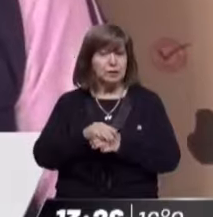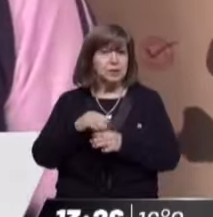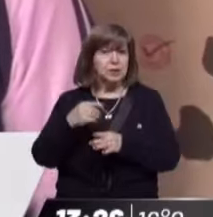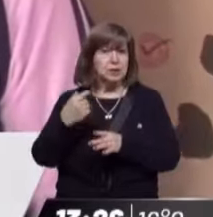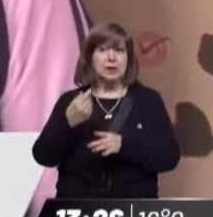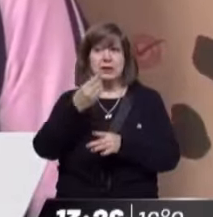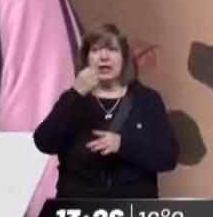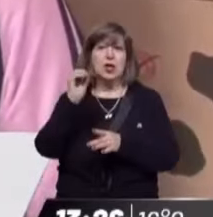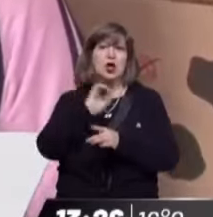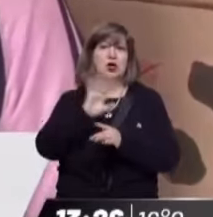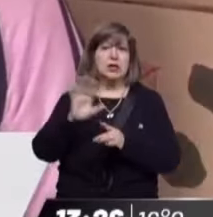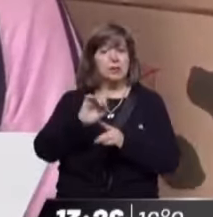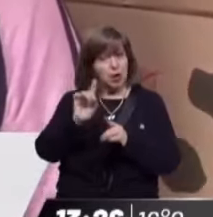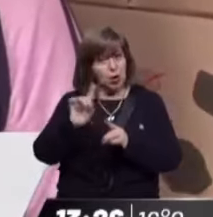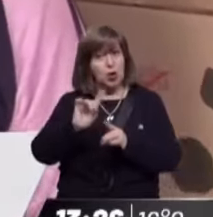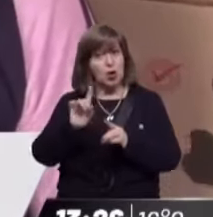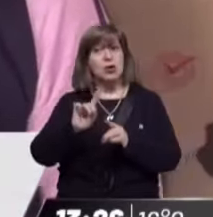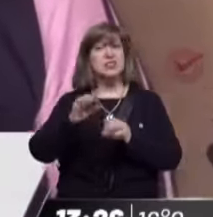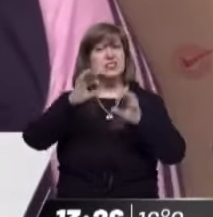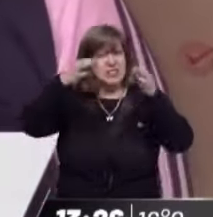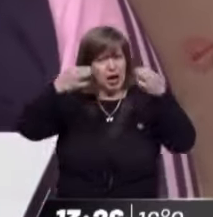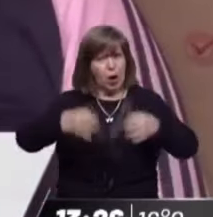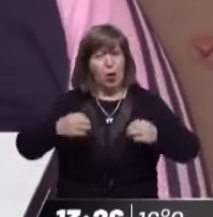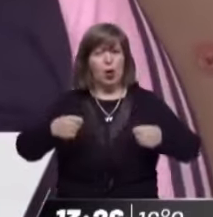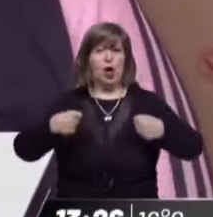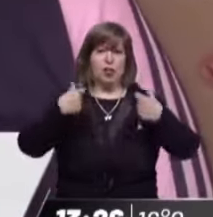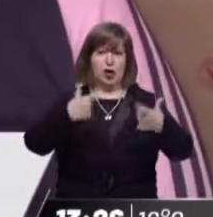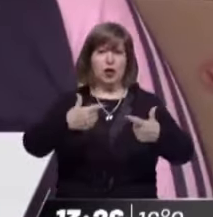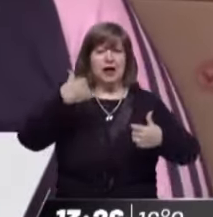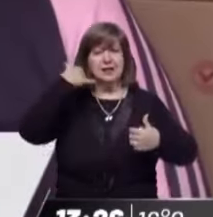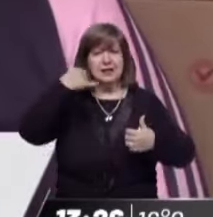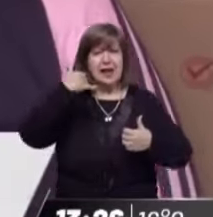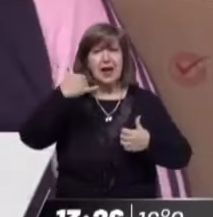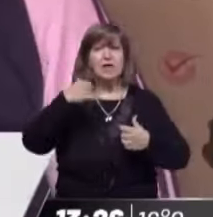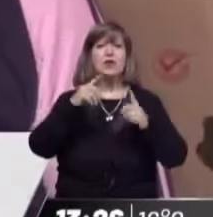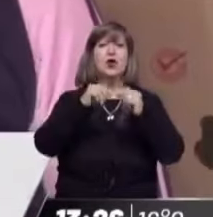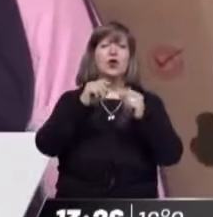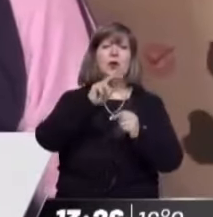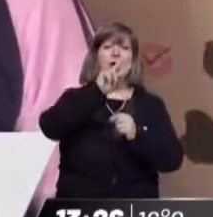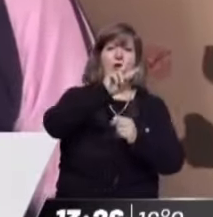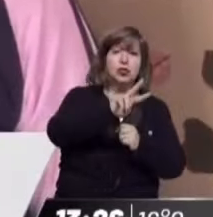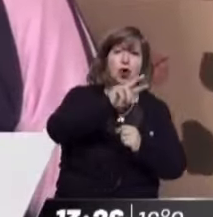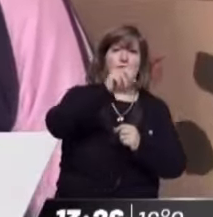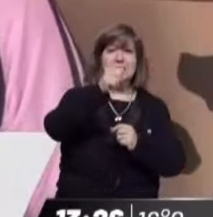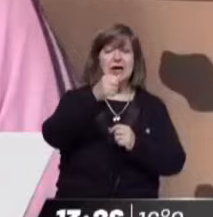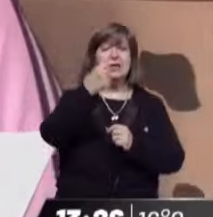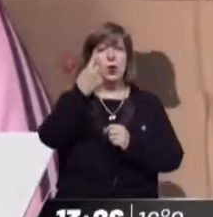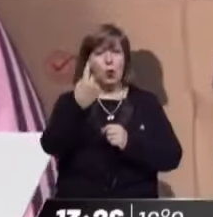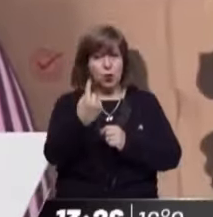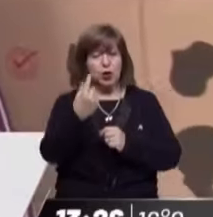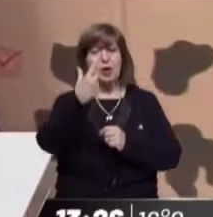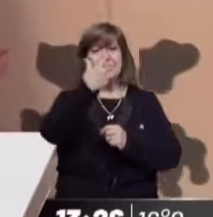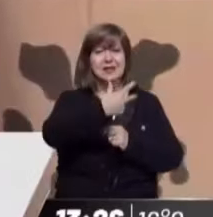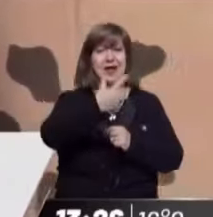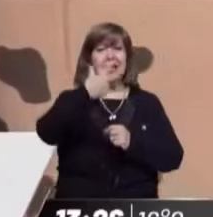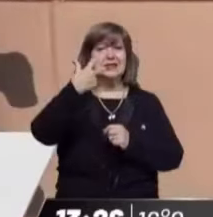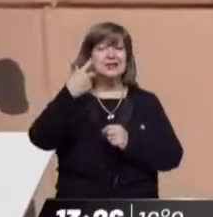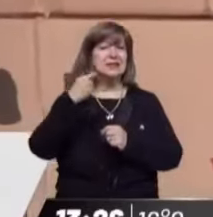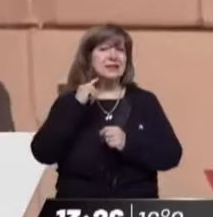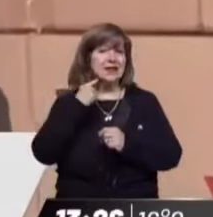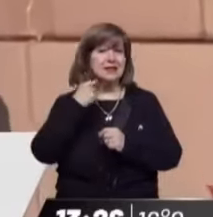y y van a donar y y ya se van a estar comunicando A qué número al 261 313